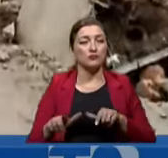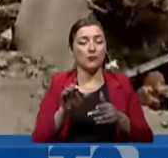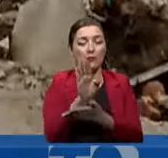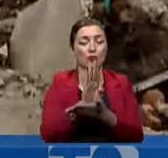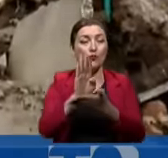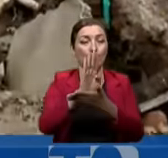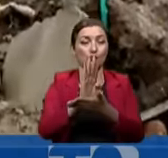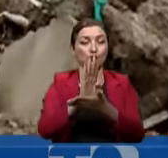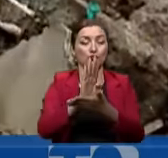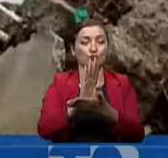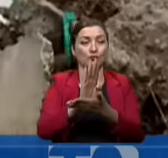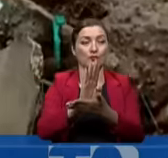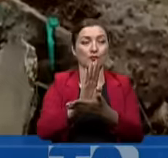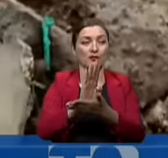barrio